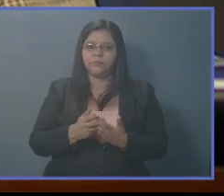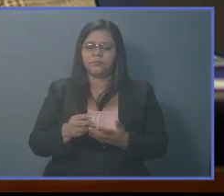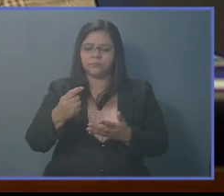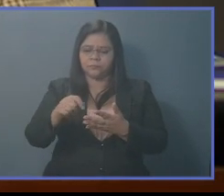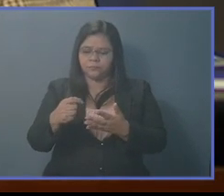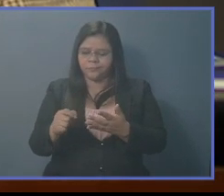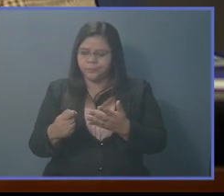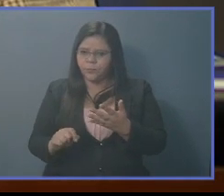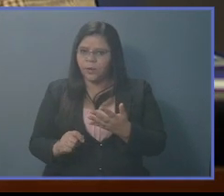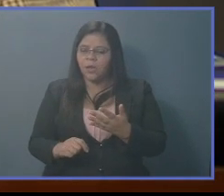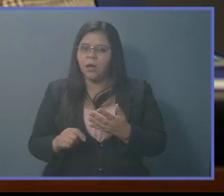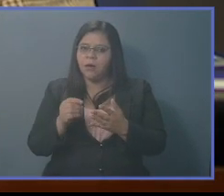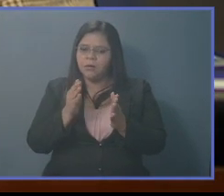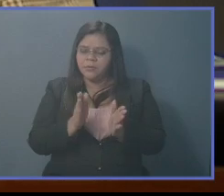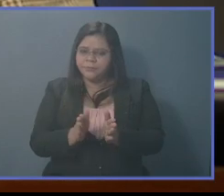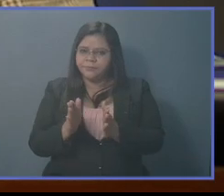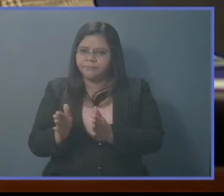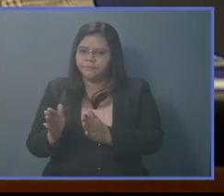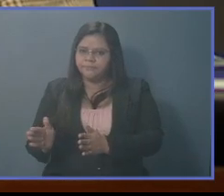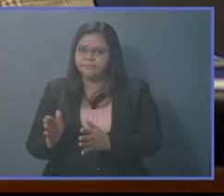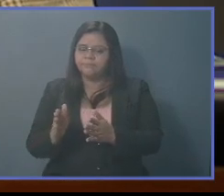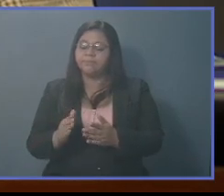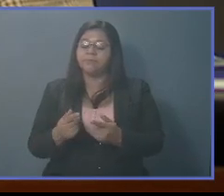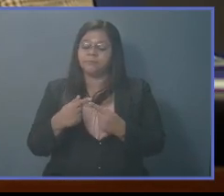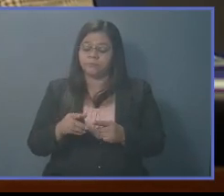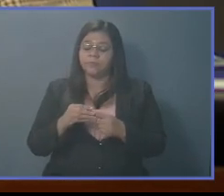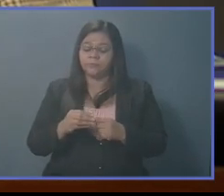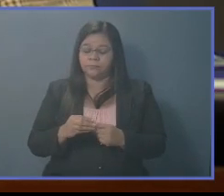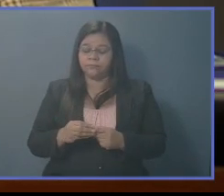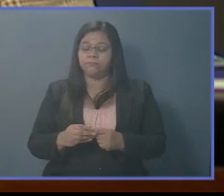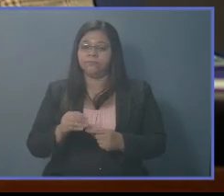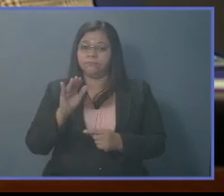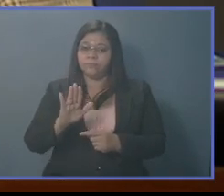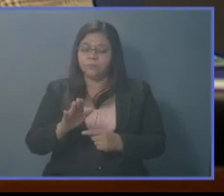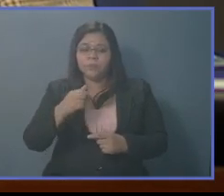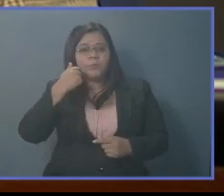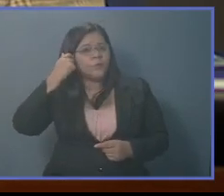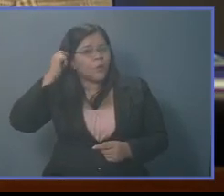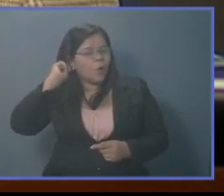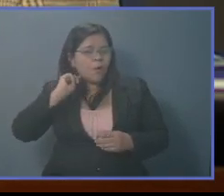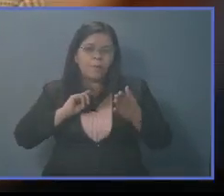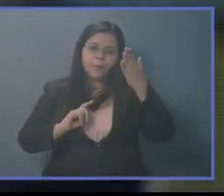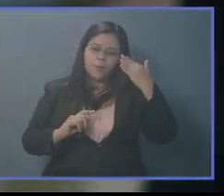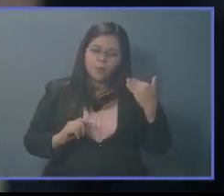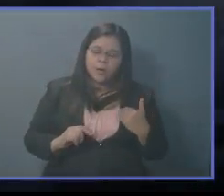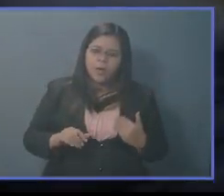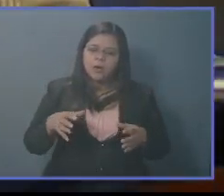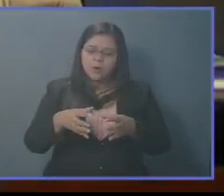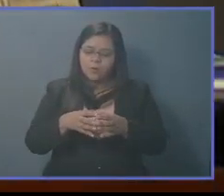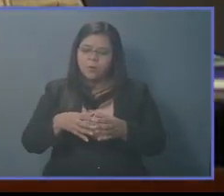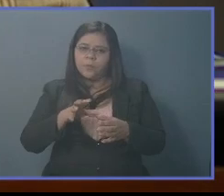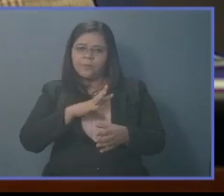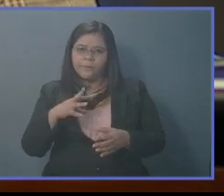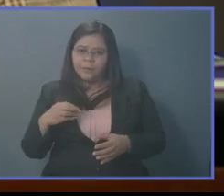con segmentación y afectación, particularmente por sexo, edad, grupo familiar de las personas.